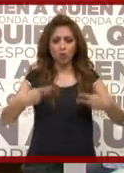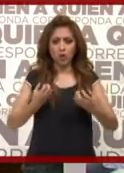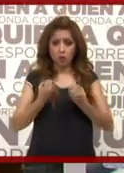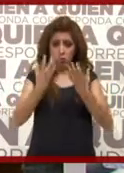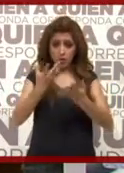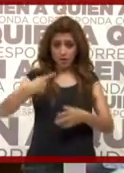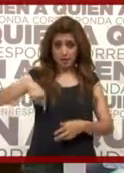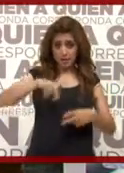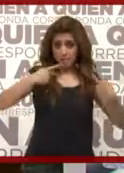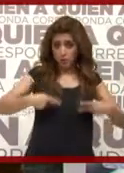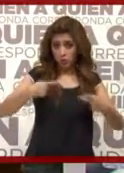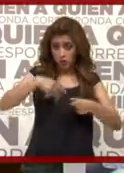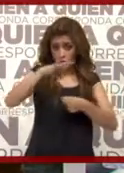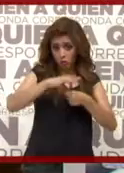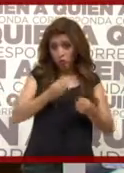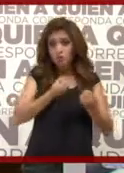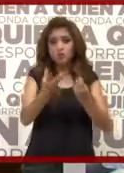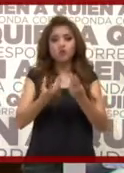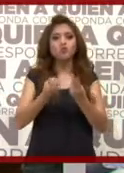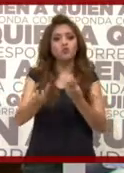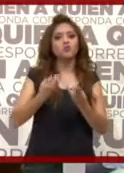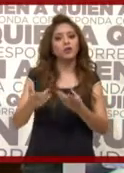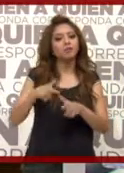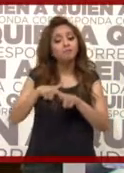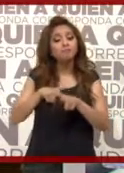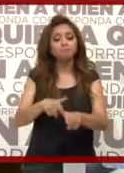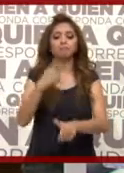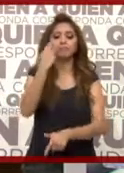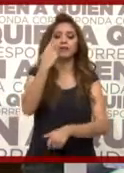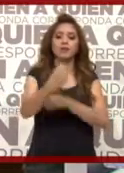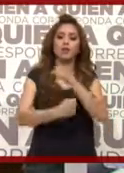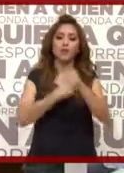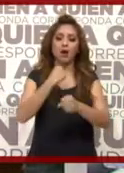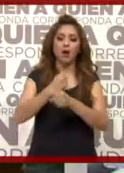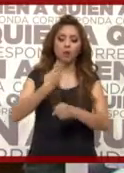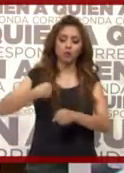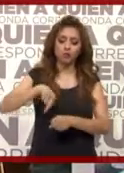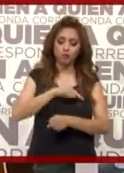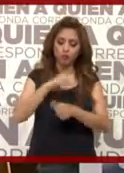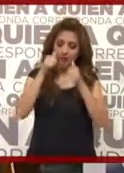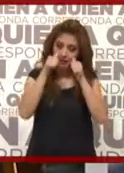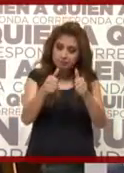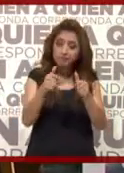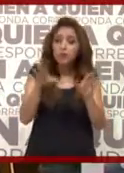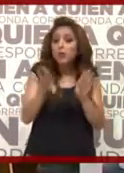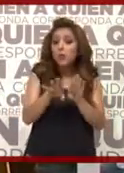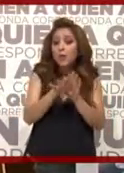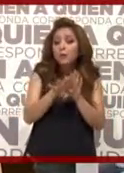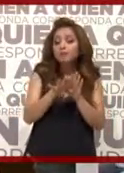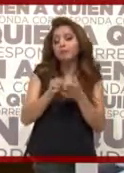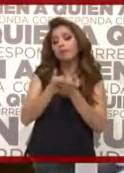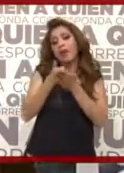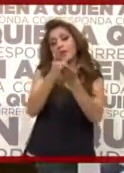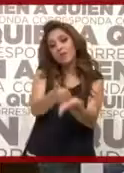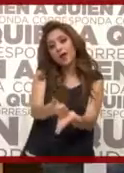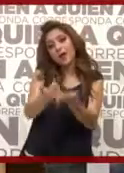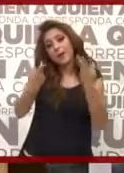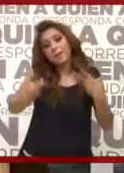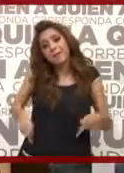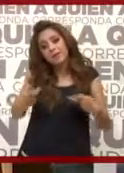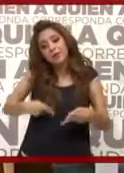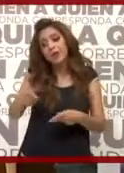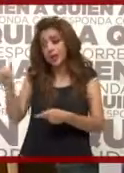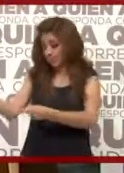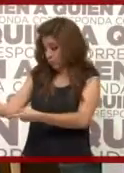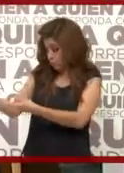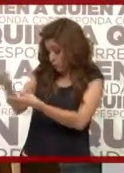tiene ganas de donar, lo seguirá haciendo con gusto. 25 años nos respaldan. Ayudando a donar a quien quiere hacerlo y